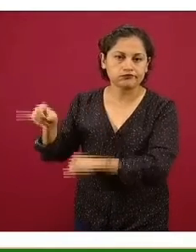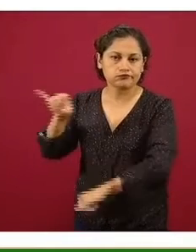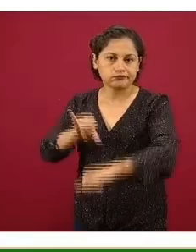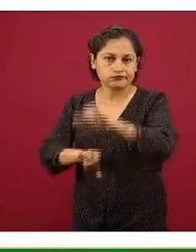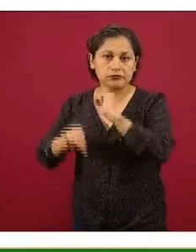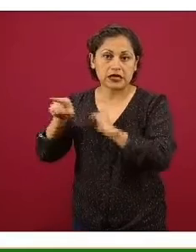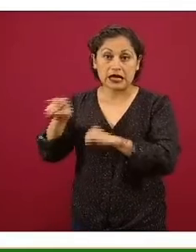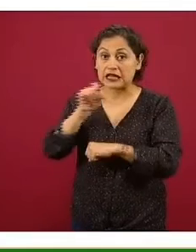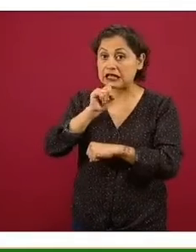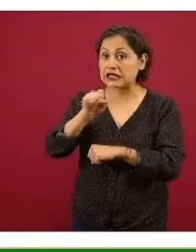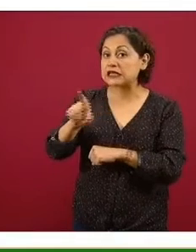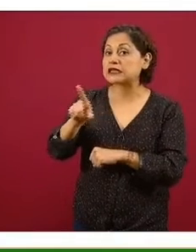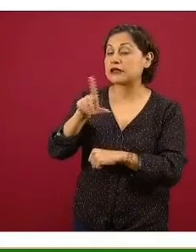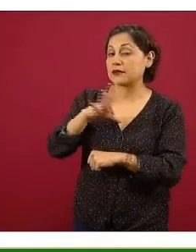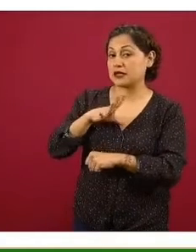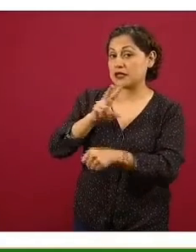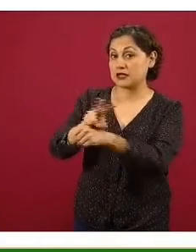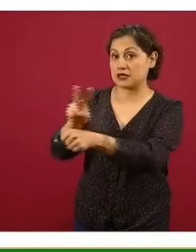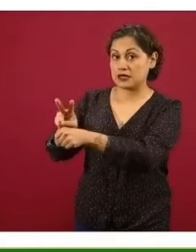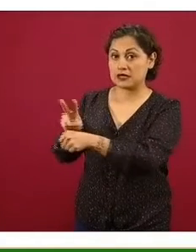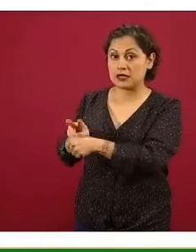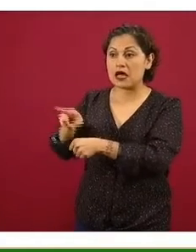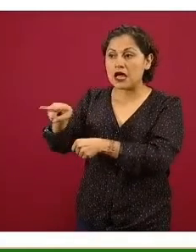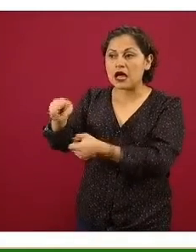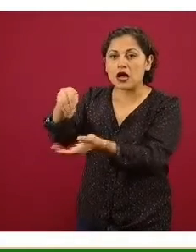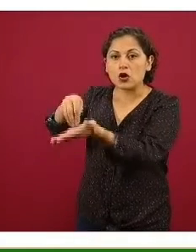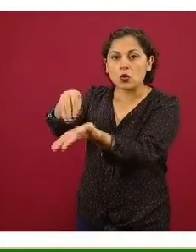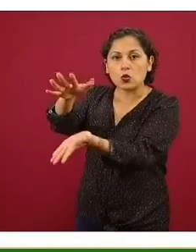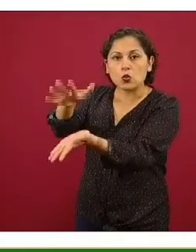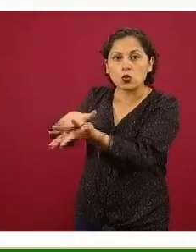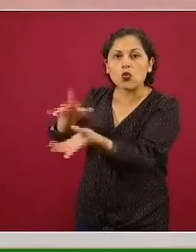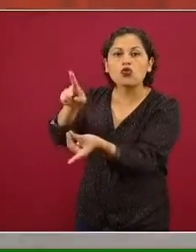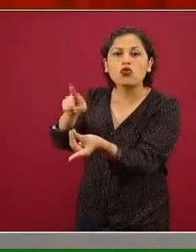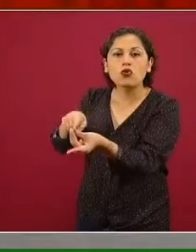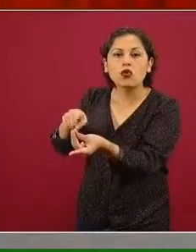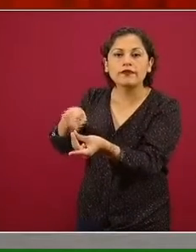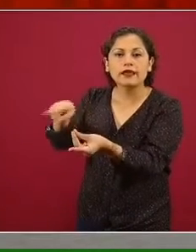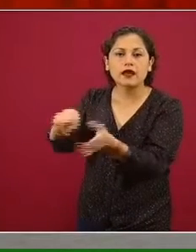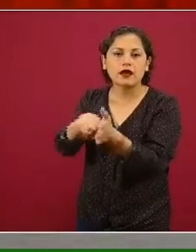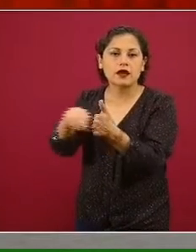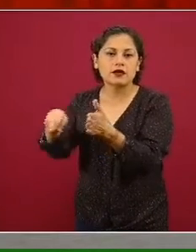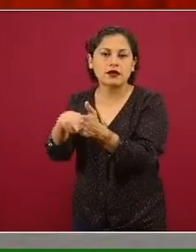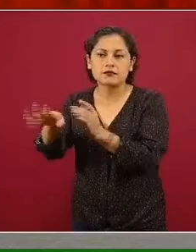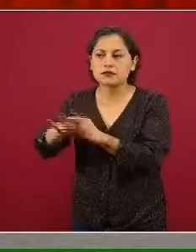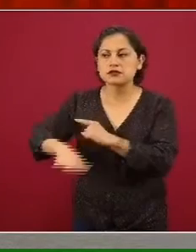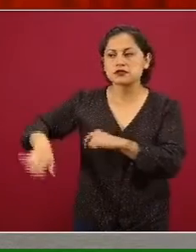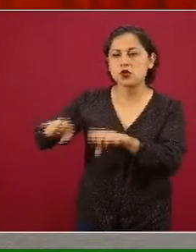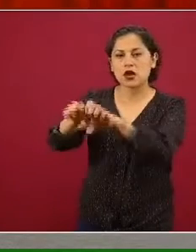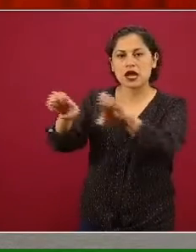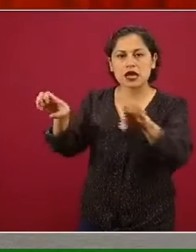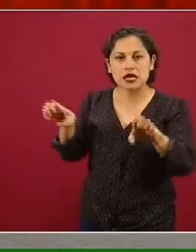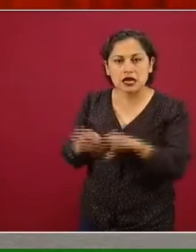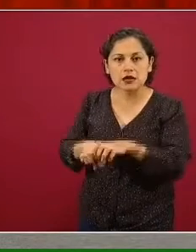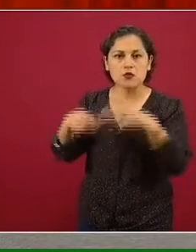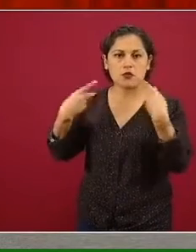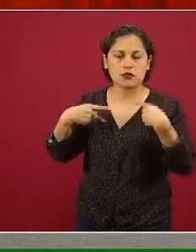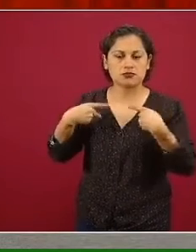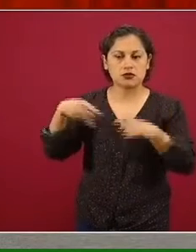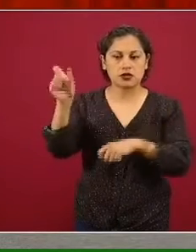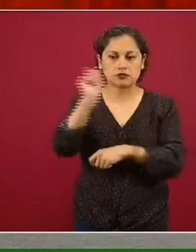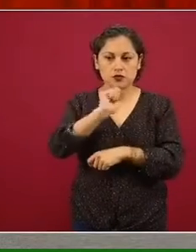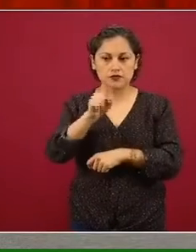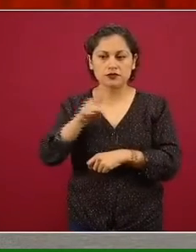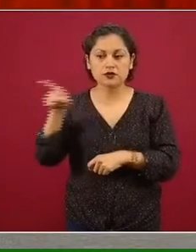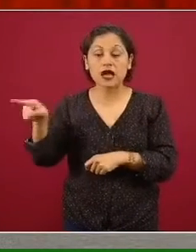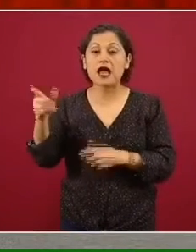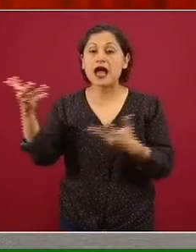que además se publican en revistas con revisiones de pares, que analizan la información previa